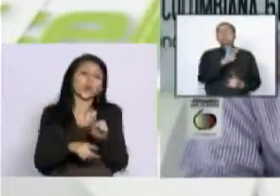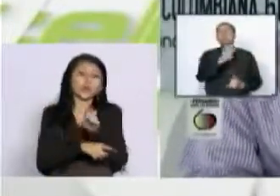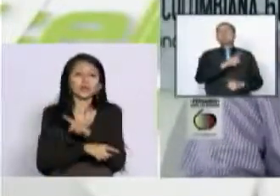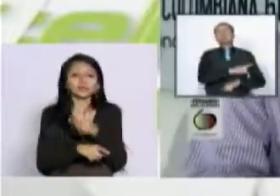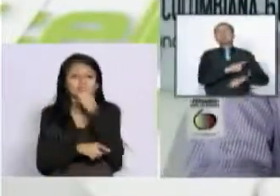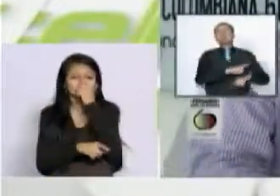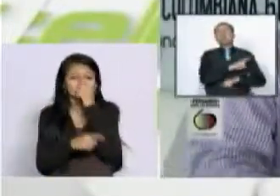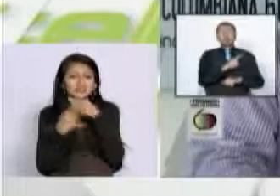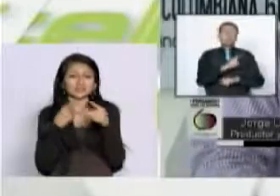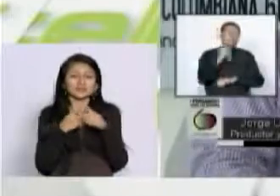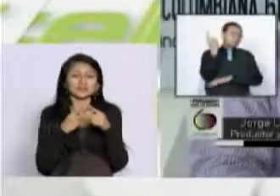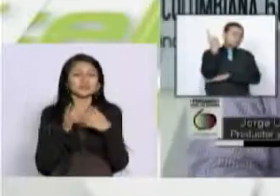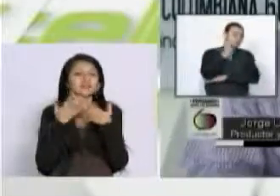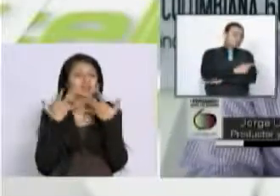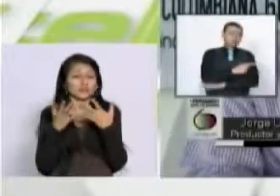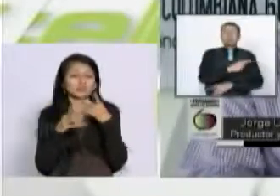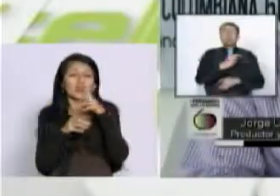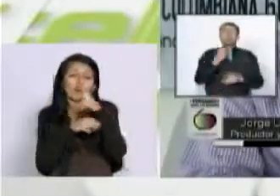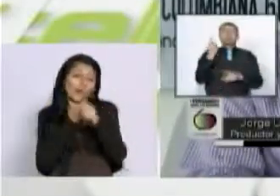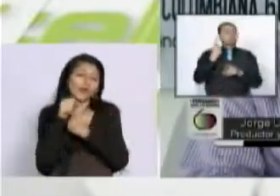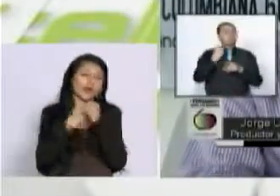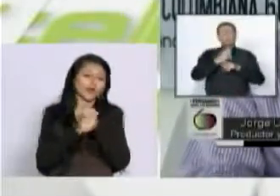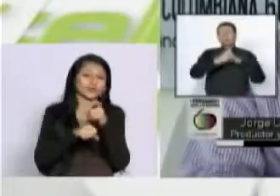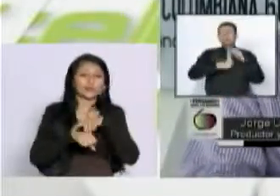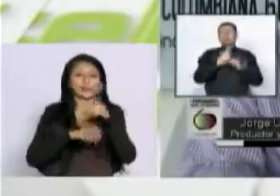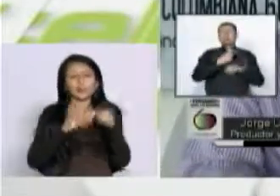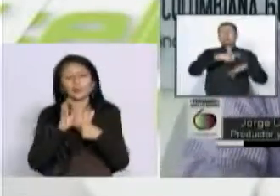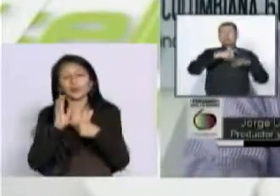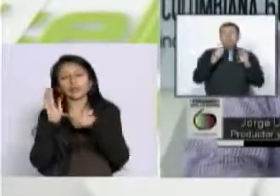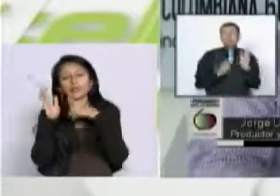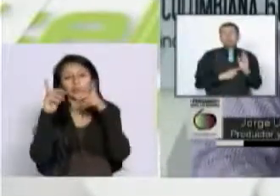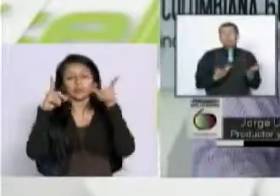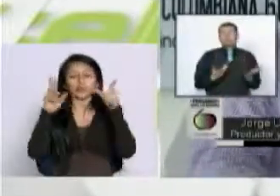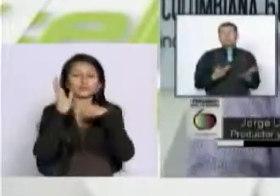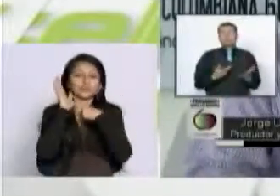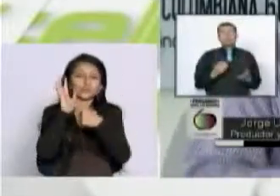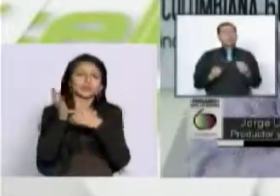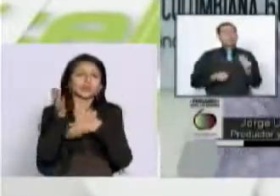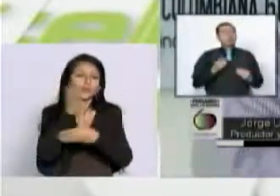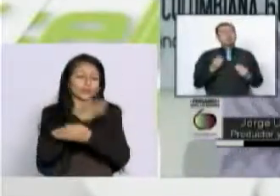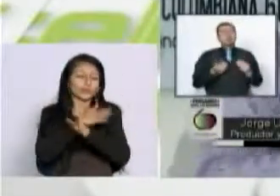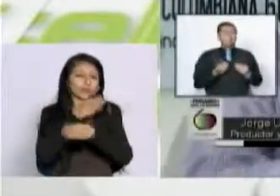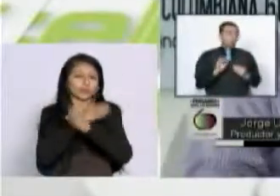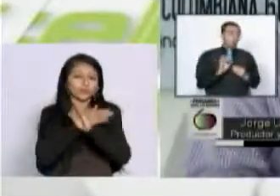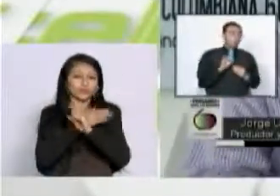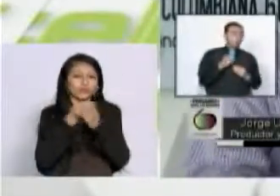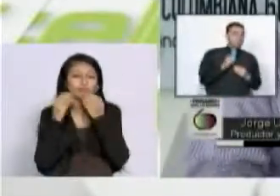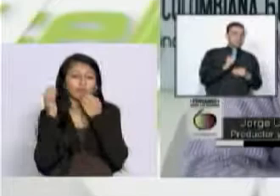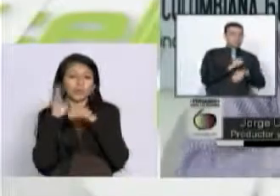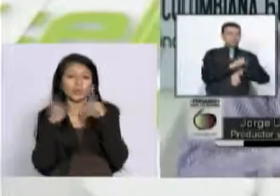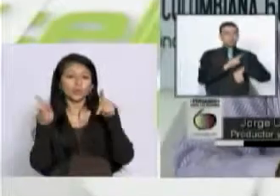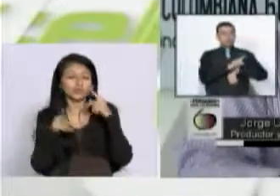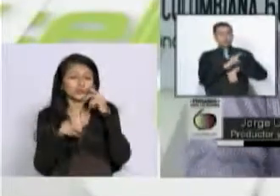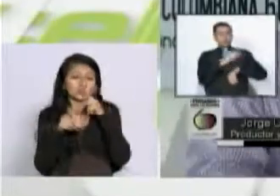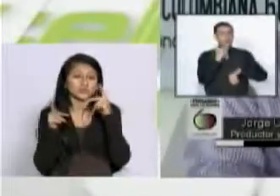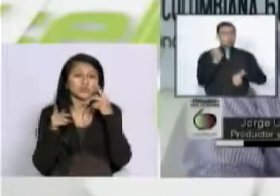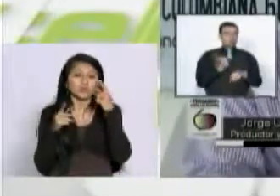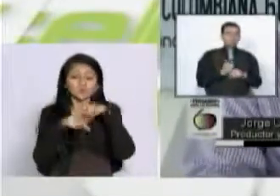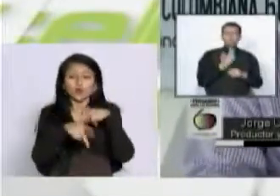365 días o de 16 horas por 365 días. A eso me refiero, para los televidentes que no manejan el tema, a